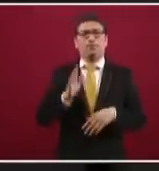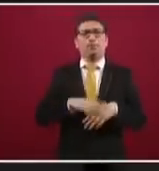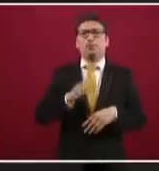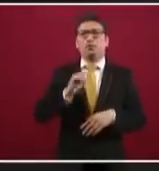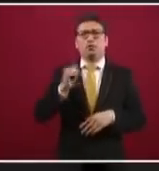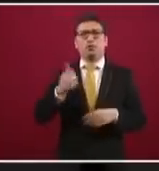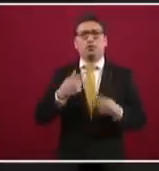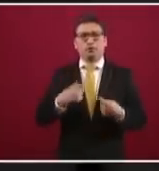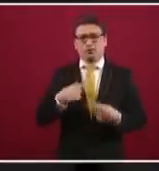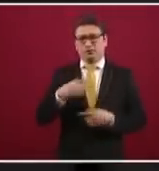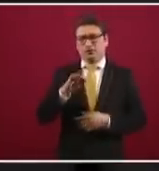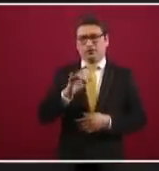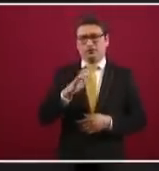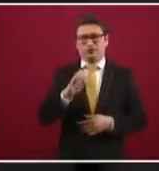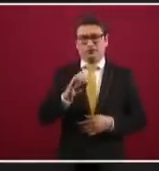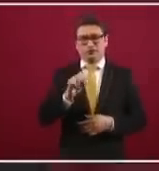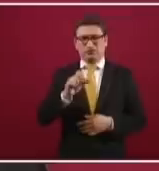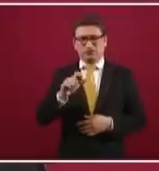Zarco.